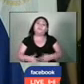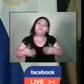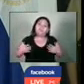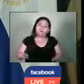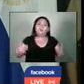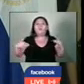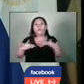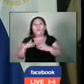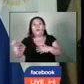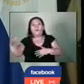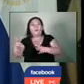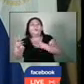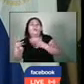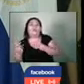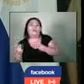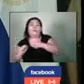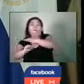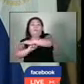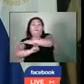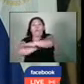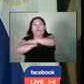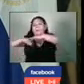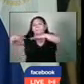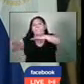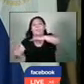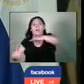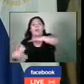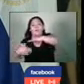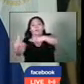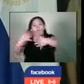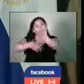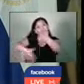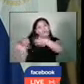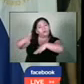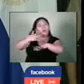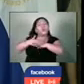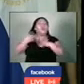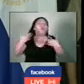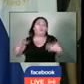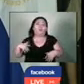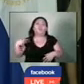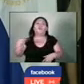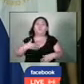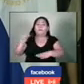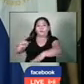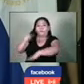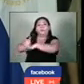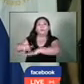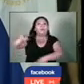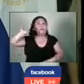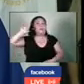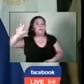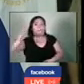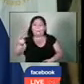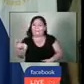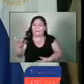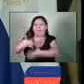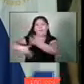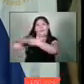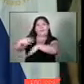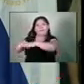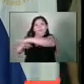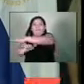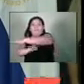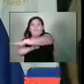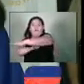también nos pidieron tres muelles para los pescadores, para la pesca artesanal, así que vamos a poner tres muelles también. Y también nos pidieron